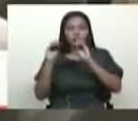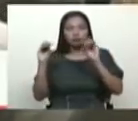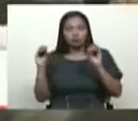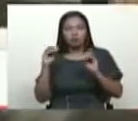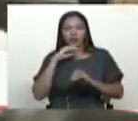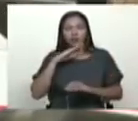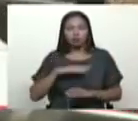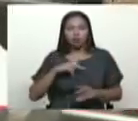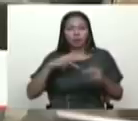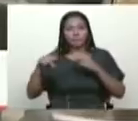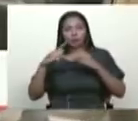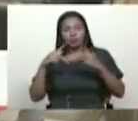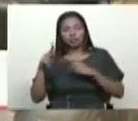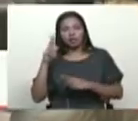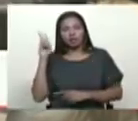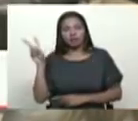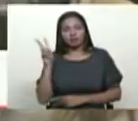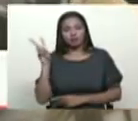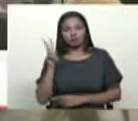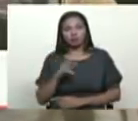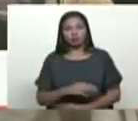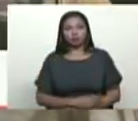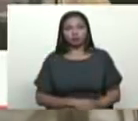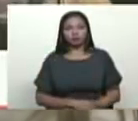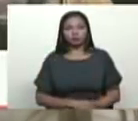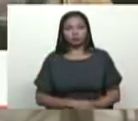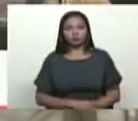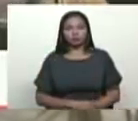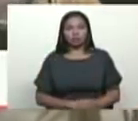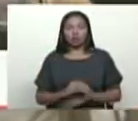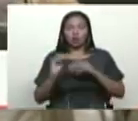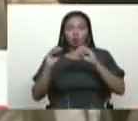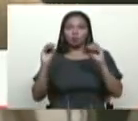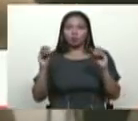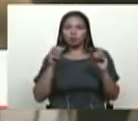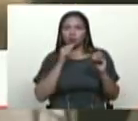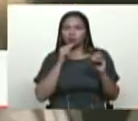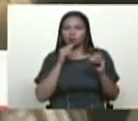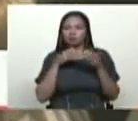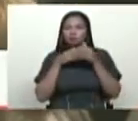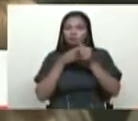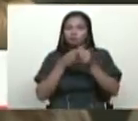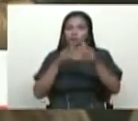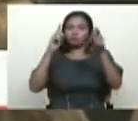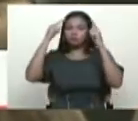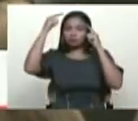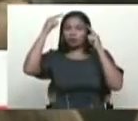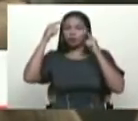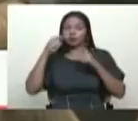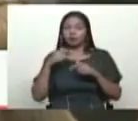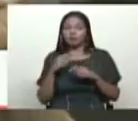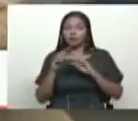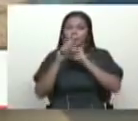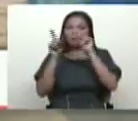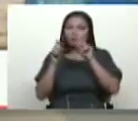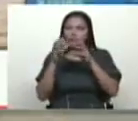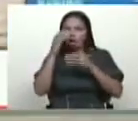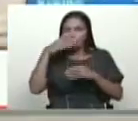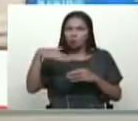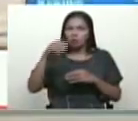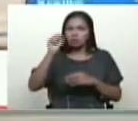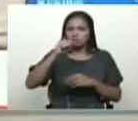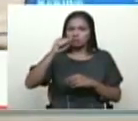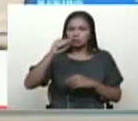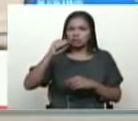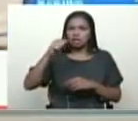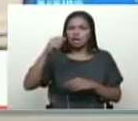historia política de Venezuela, que lo convocó el comandante Chávez para preguntarle al pueblo si estaban